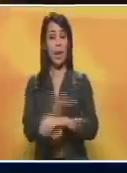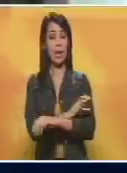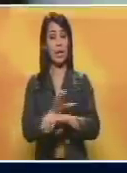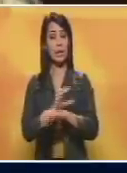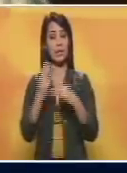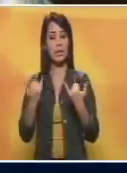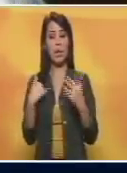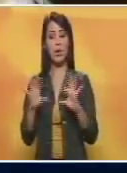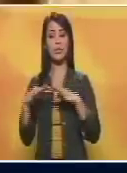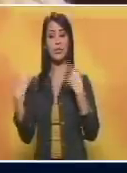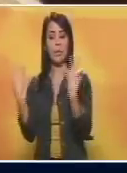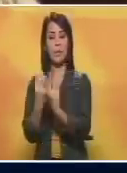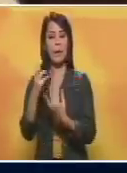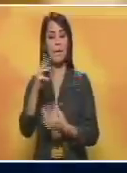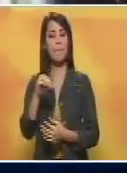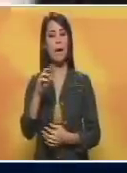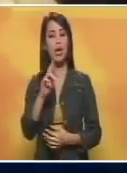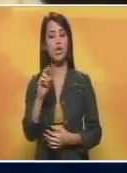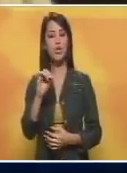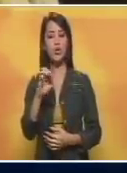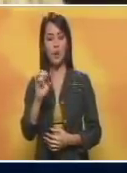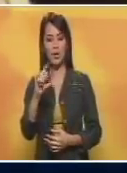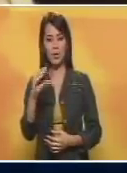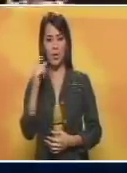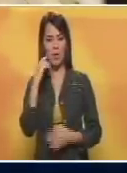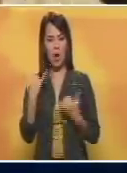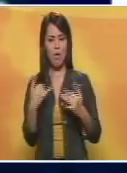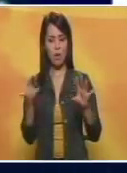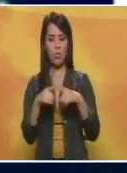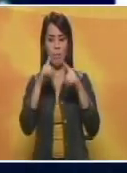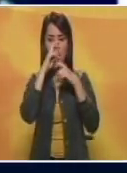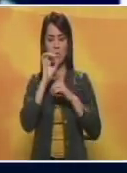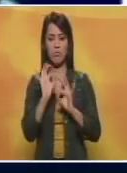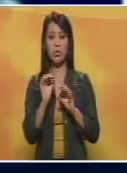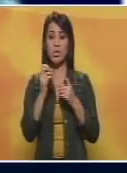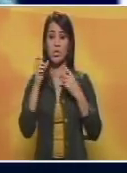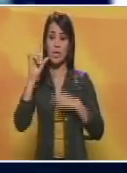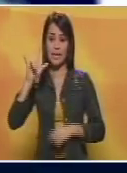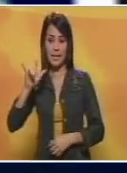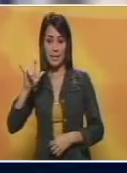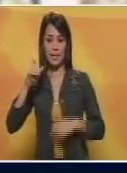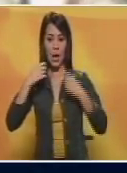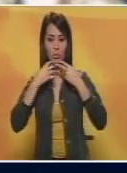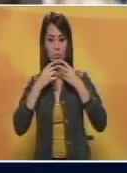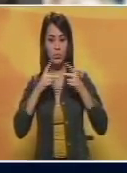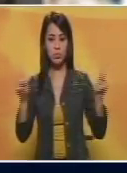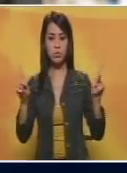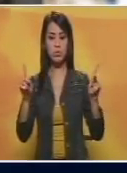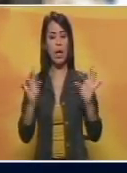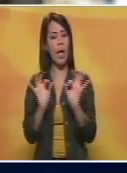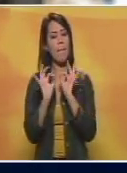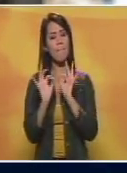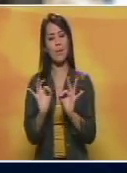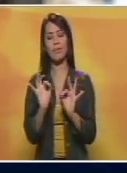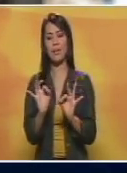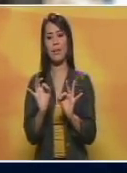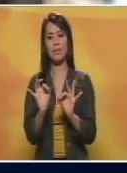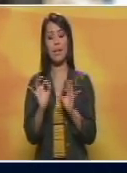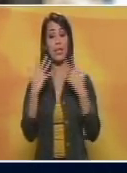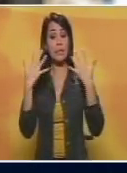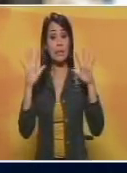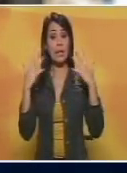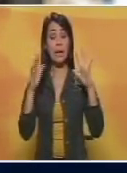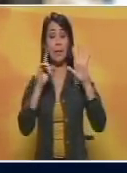está con su familia y marruecos celebrando su cumpleaños y desde allá ha compartido por su cuenta en instagram momentos especiales para celebrar por todo lo alto